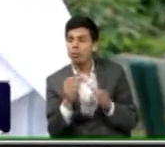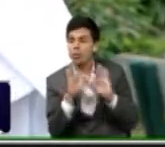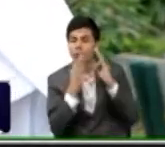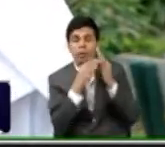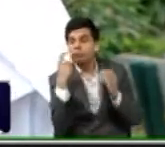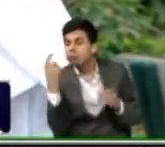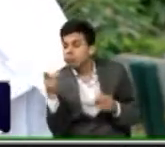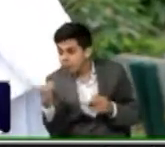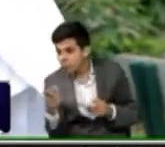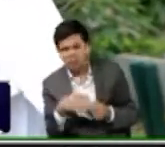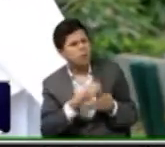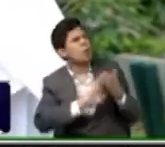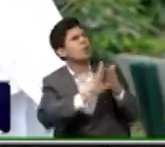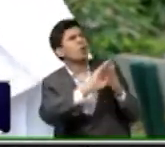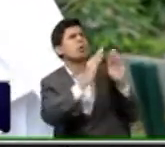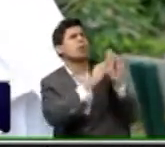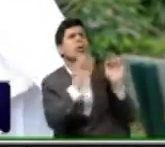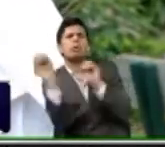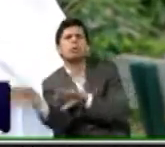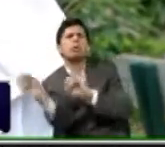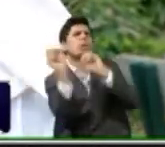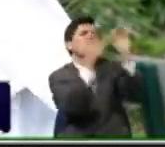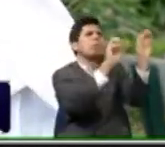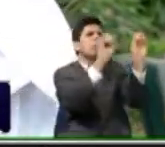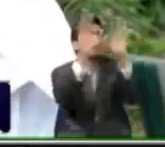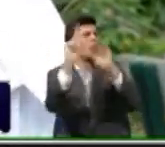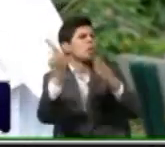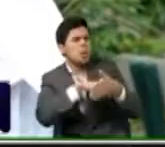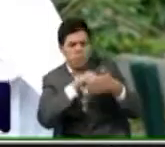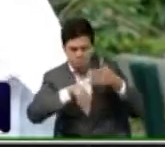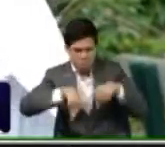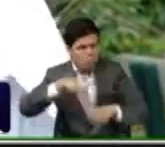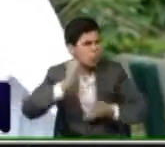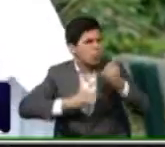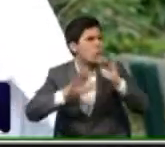la está buscando Pero ella dice no quiero más asilos no quiero más asilos Este y no más asilos